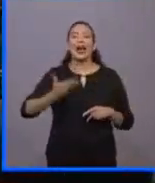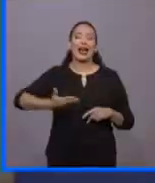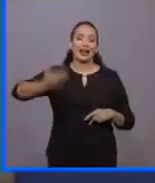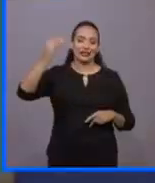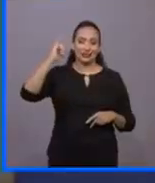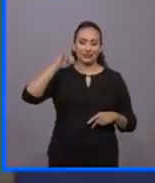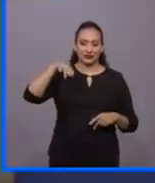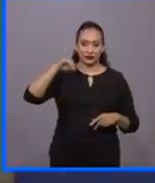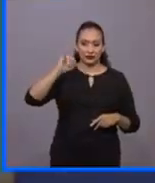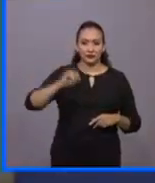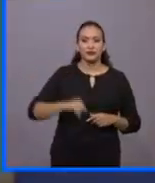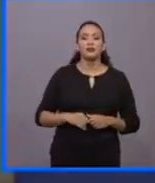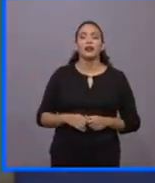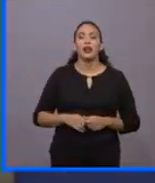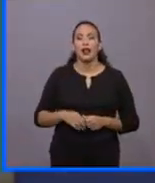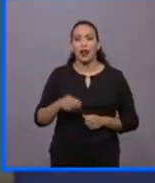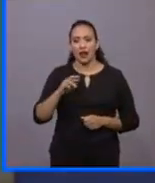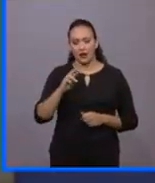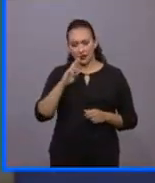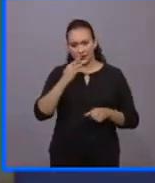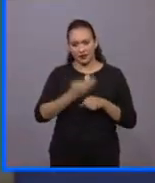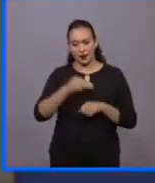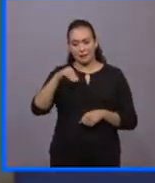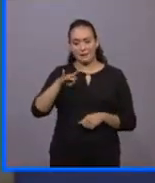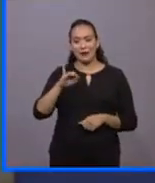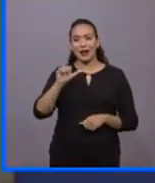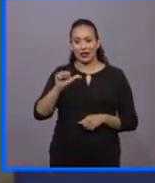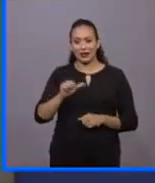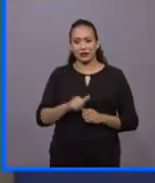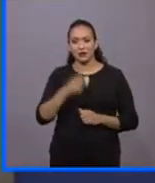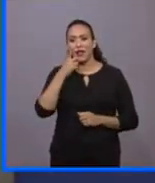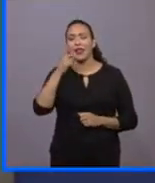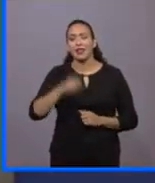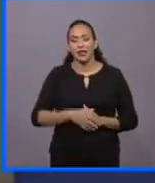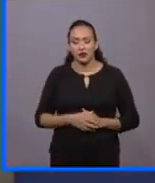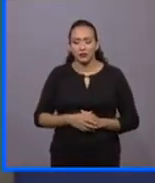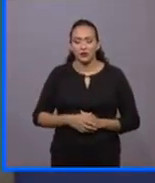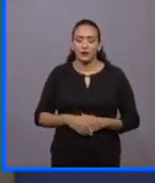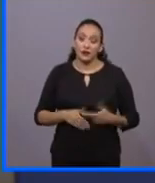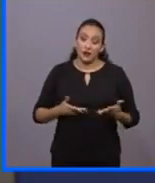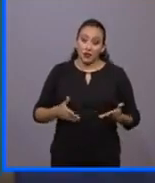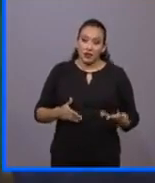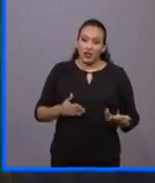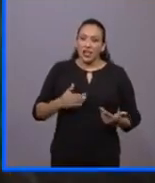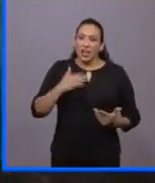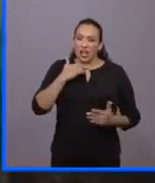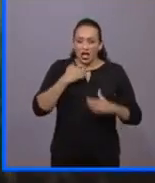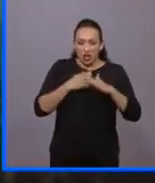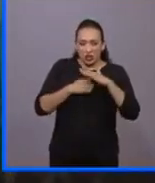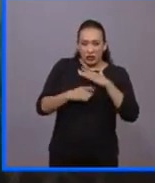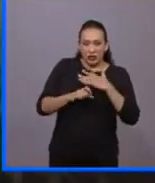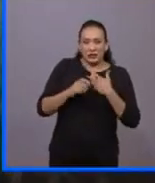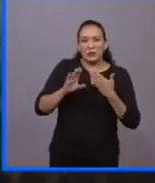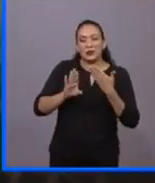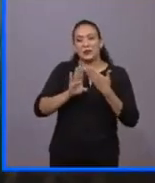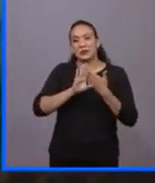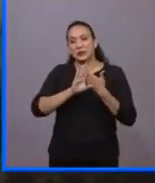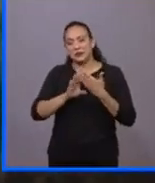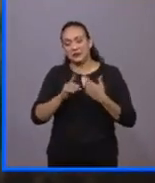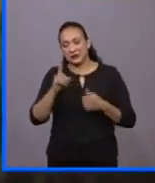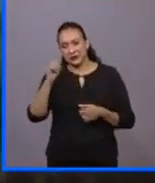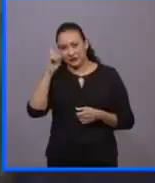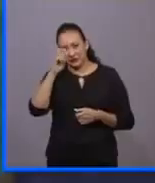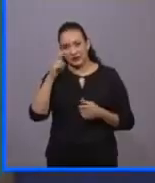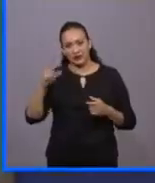INAI, su titular, María Tanibet Ramos, añadió que la corrupción afecta a las